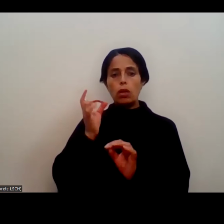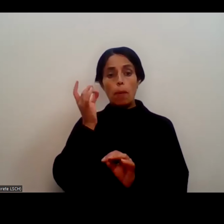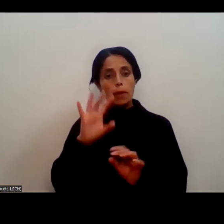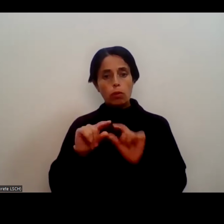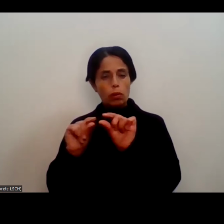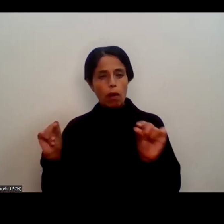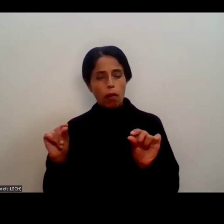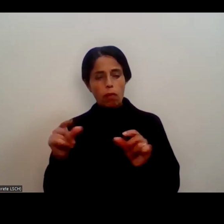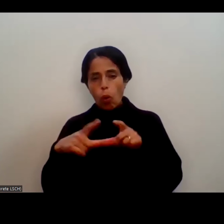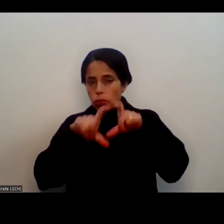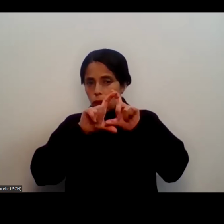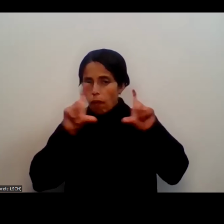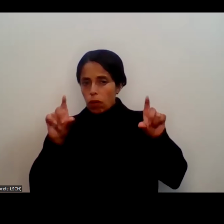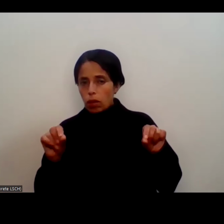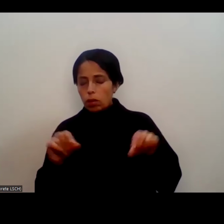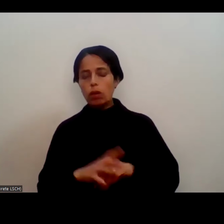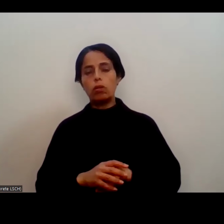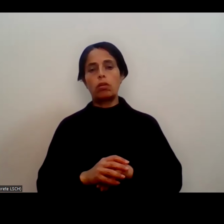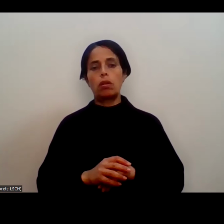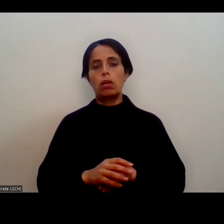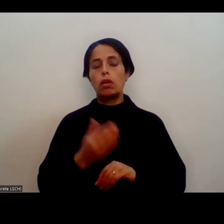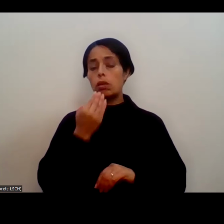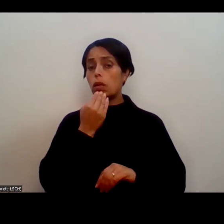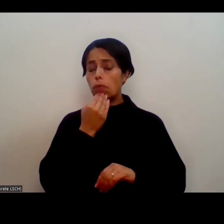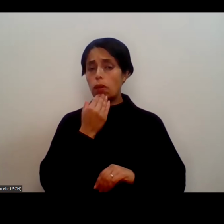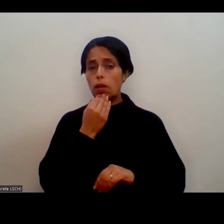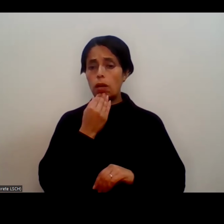o algún otro elemento del instrumental, sino que también